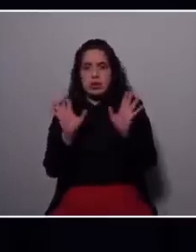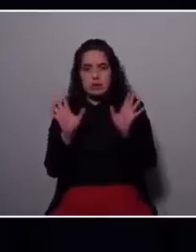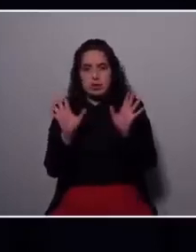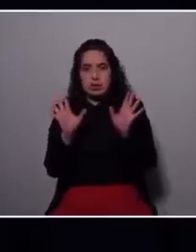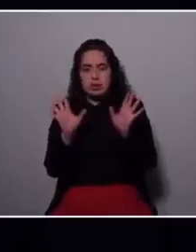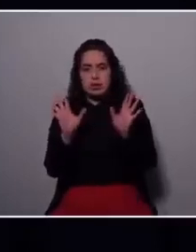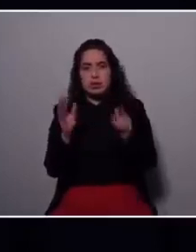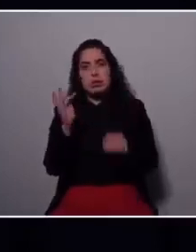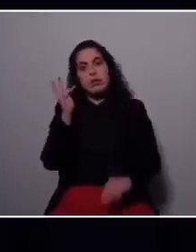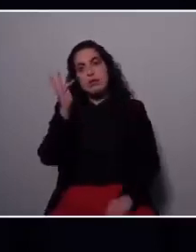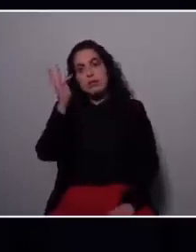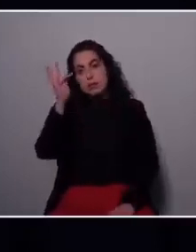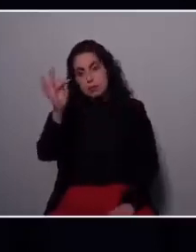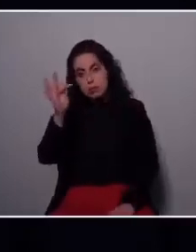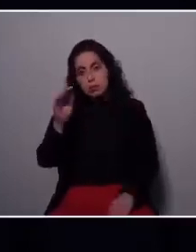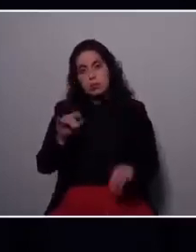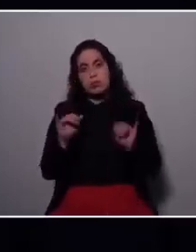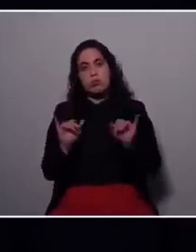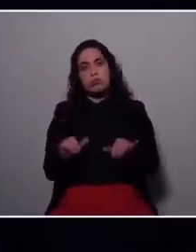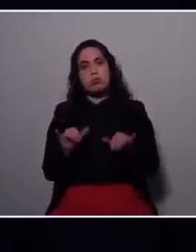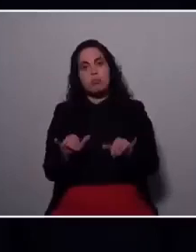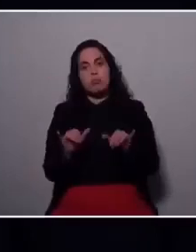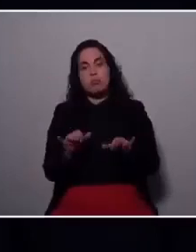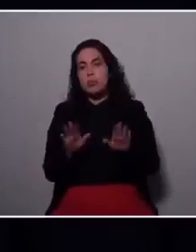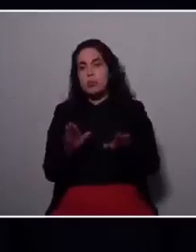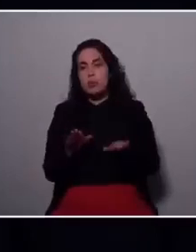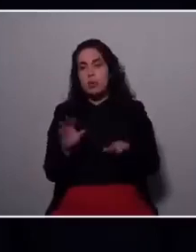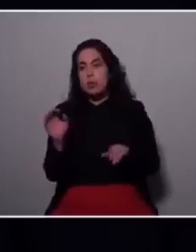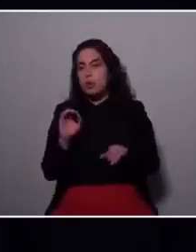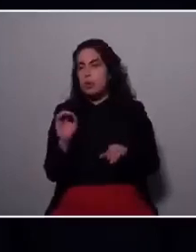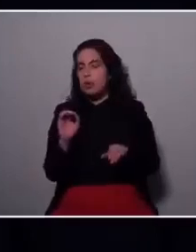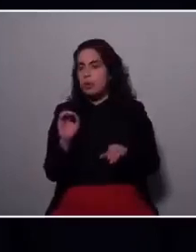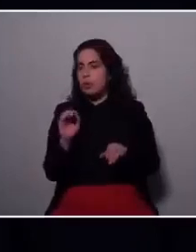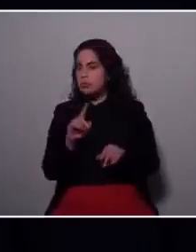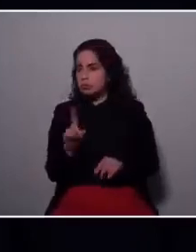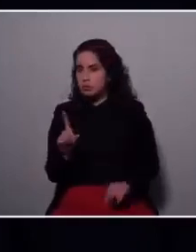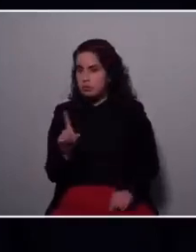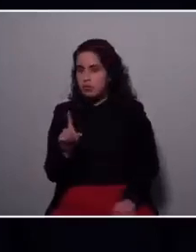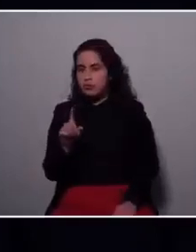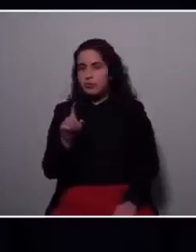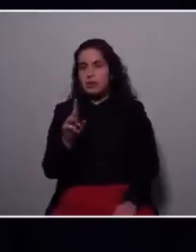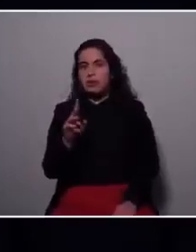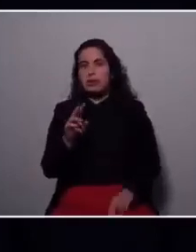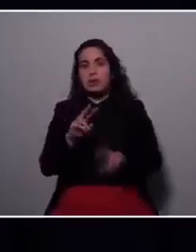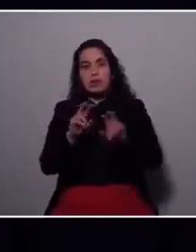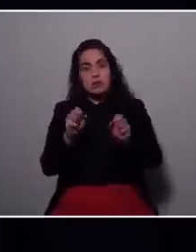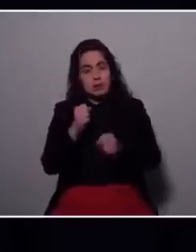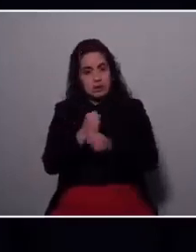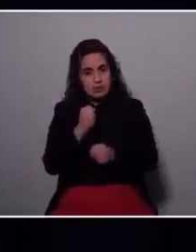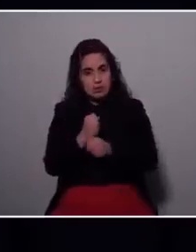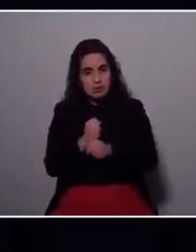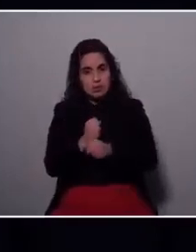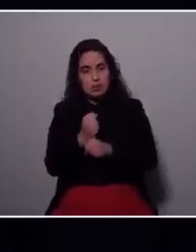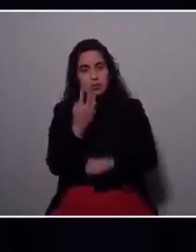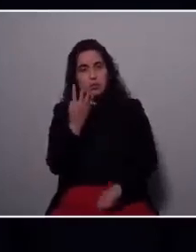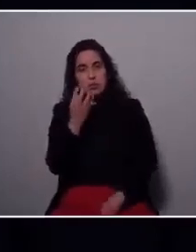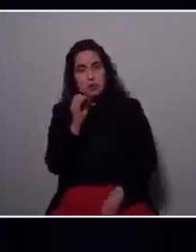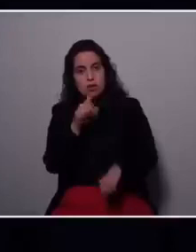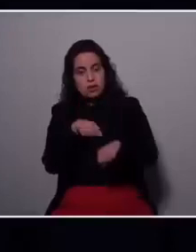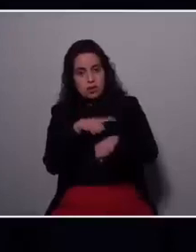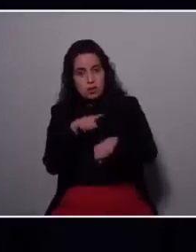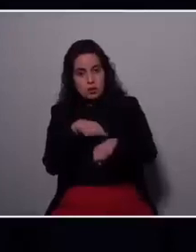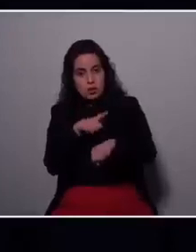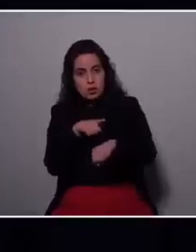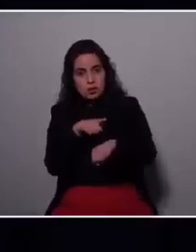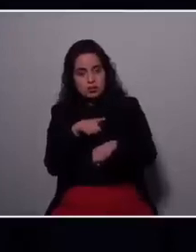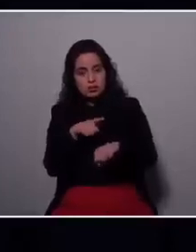futuro será quedarnos donde estamos o no? Yo creo que la jornada de 40 horas, yo sé que cae mal esto, pero yo dudo que los países crezcan